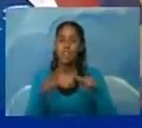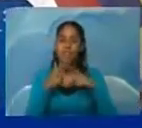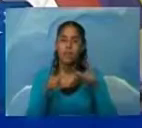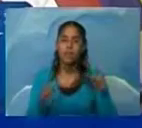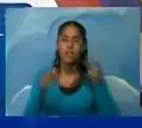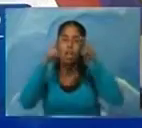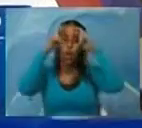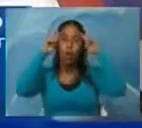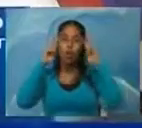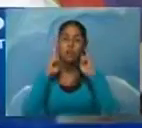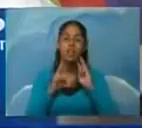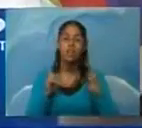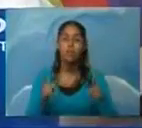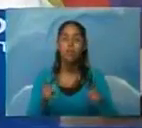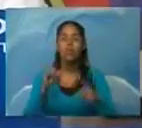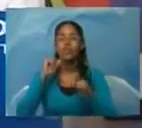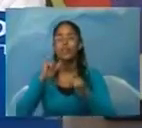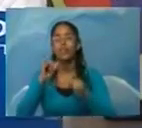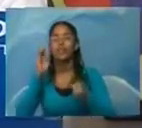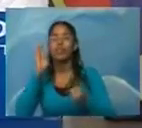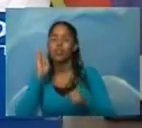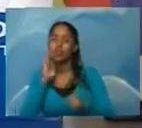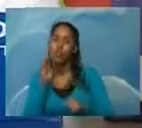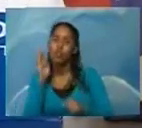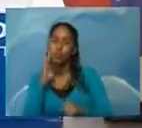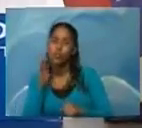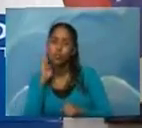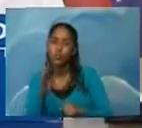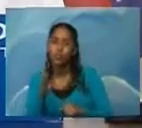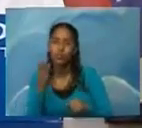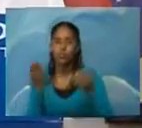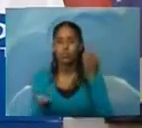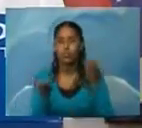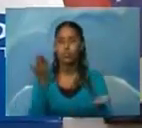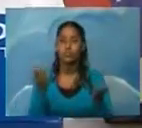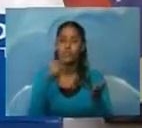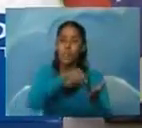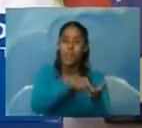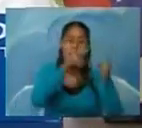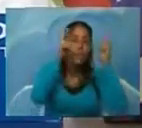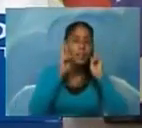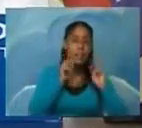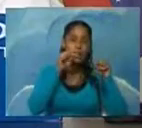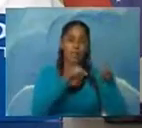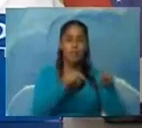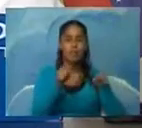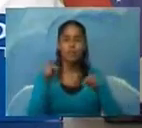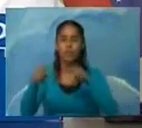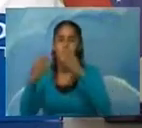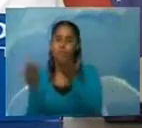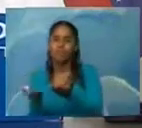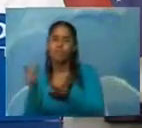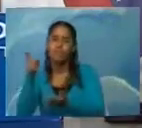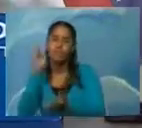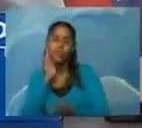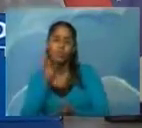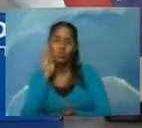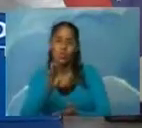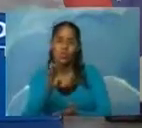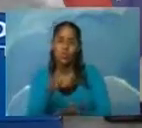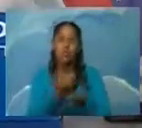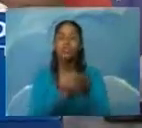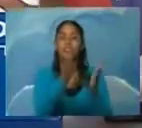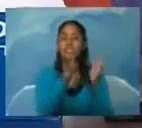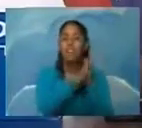lo limpio y lo no limpio, entre lo santo y lo profano.